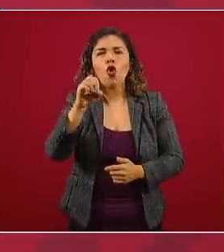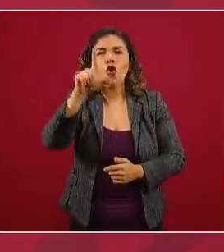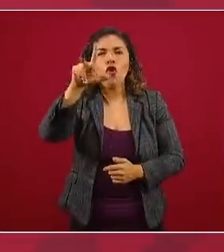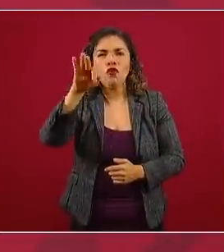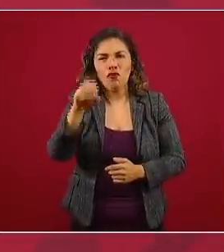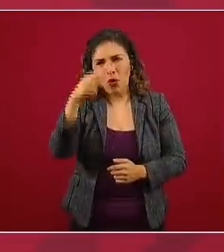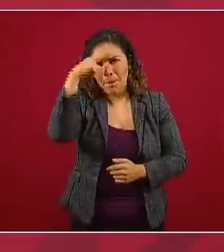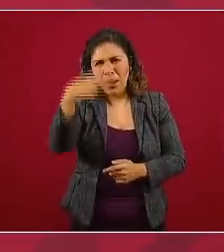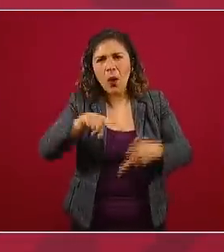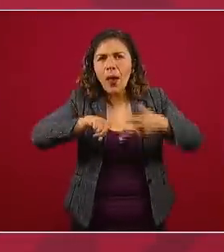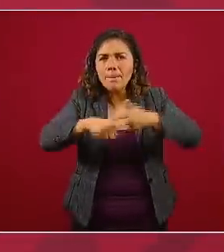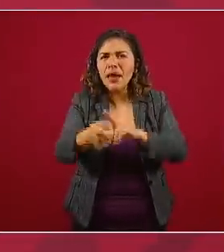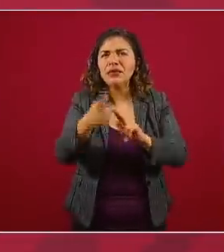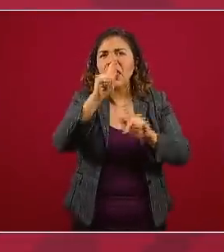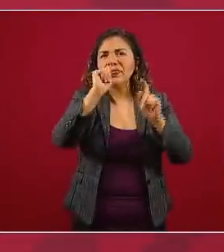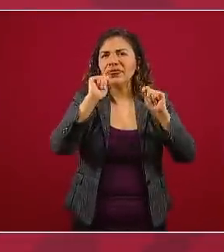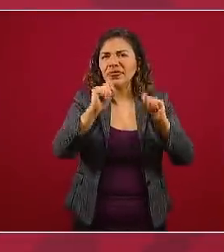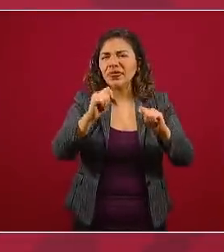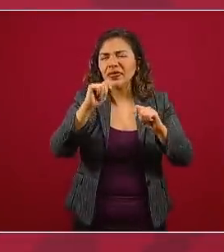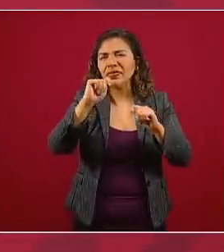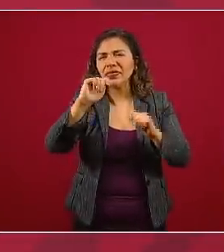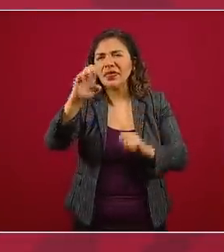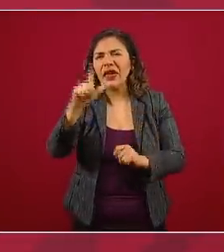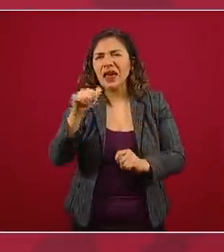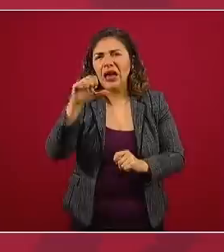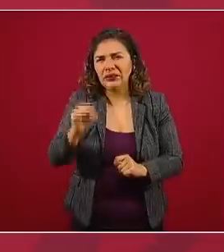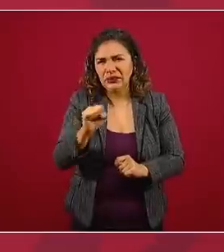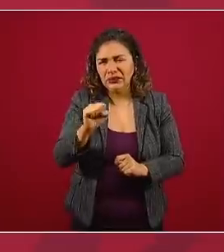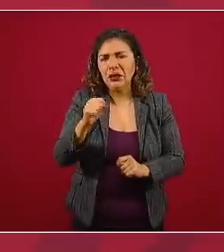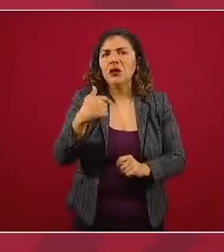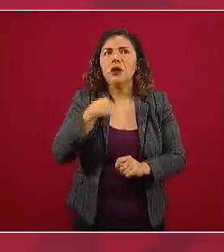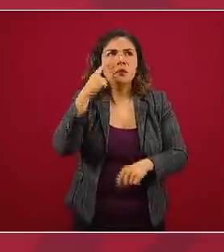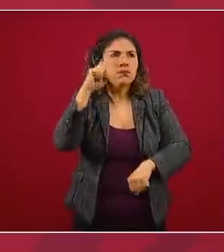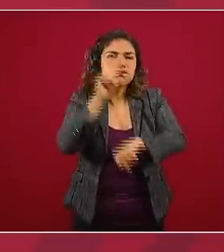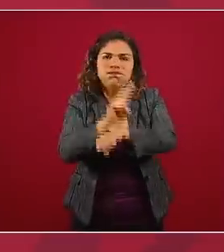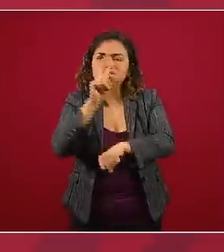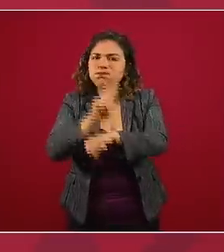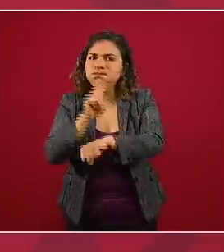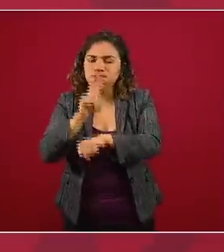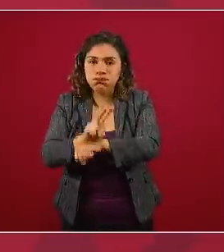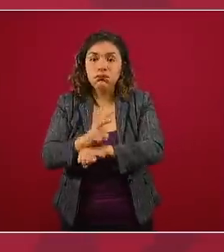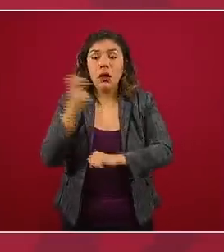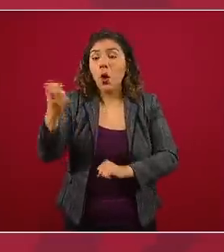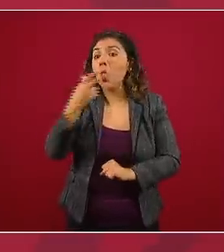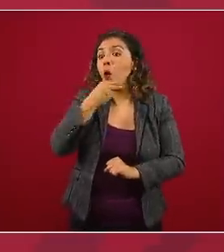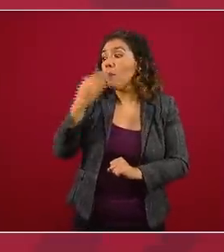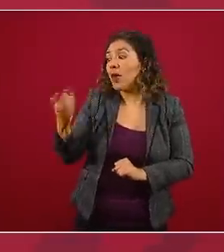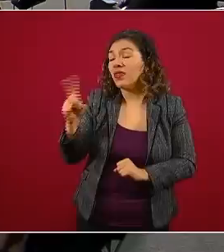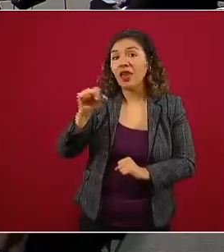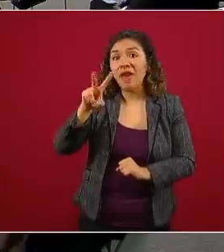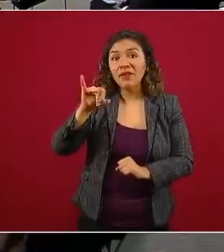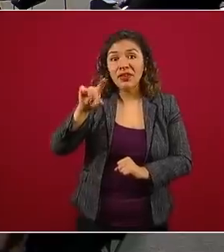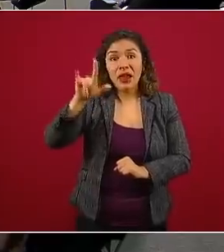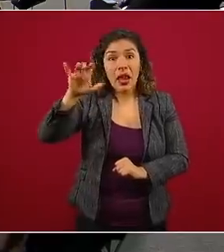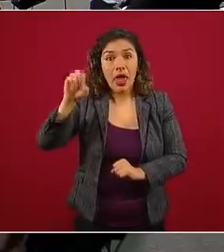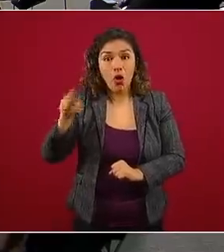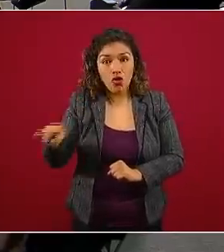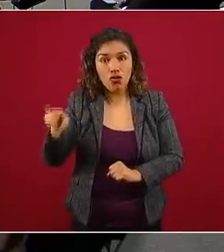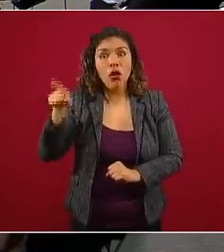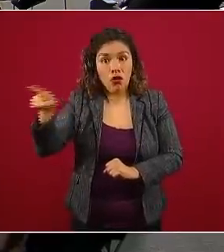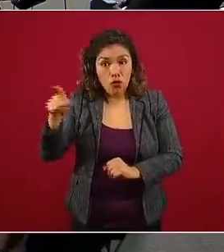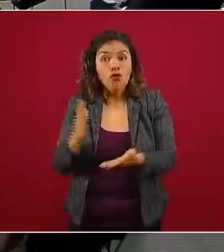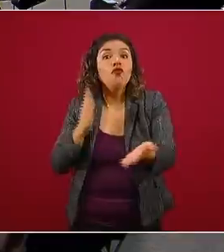por texas hemos estado andando seguimiento de billion que se